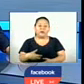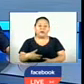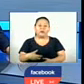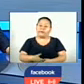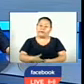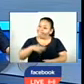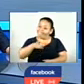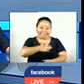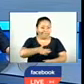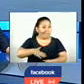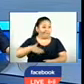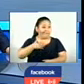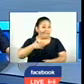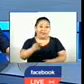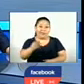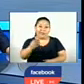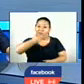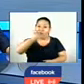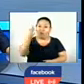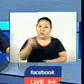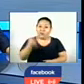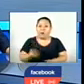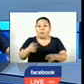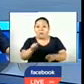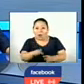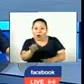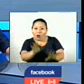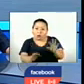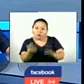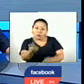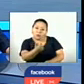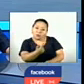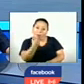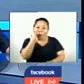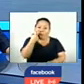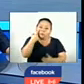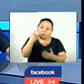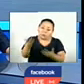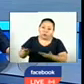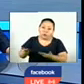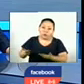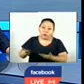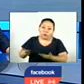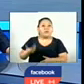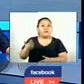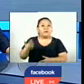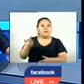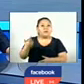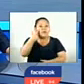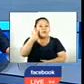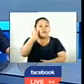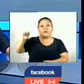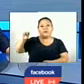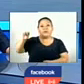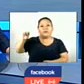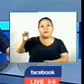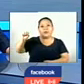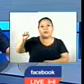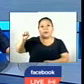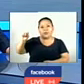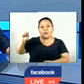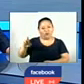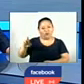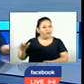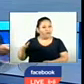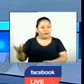lamentablemente sigue siendo una realidad sin embargo hay personas que se encargan de buscarles una mejor vida el periodista Néstor Hernández nos ha preparado